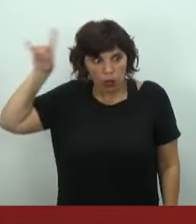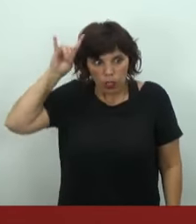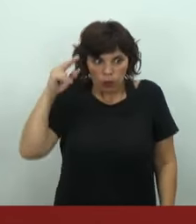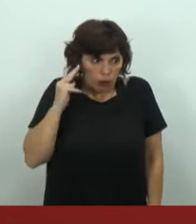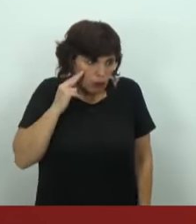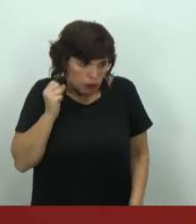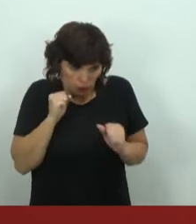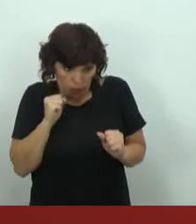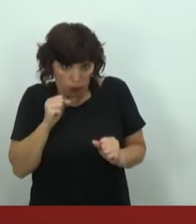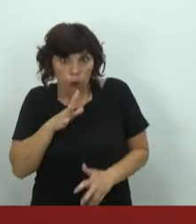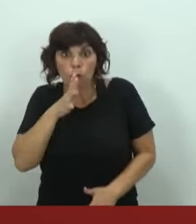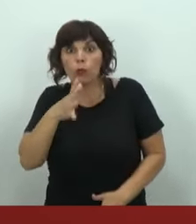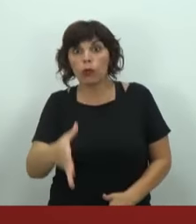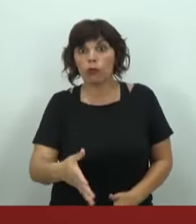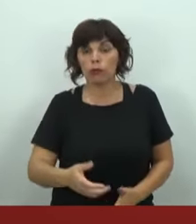tanto?